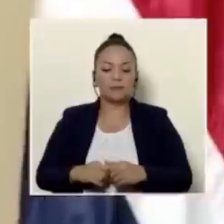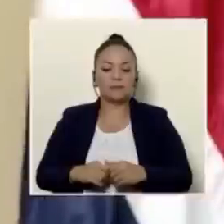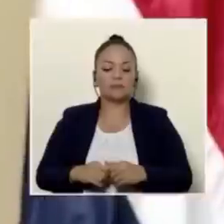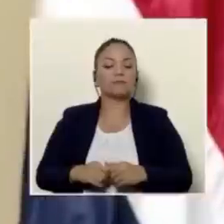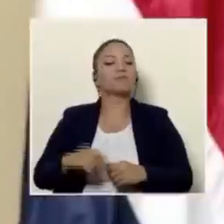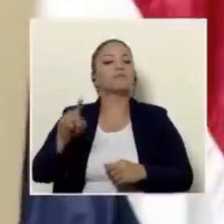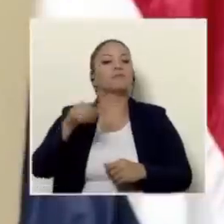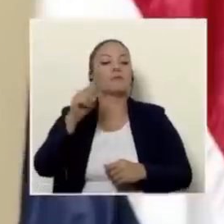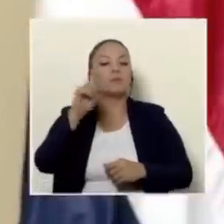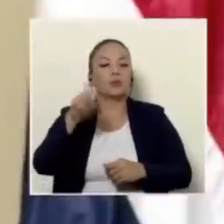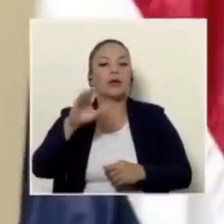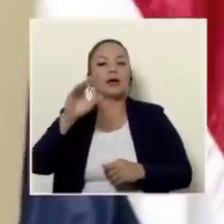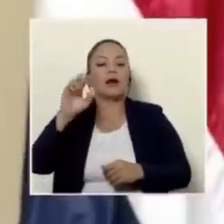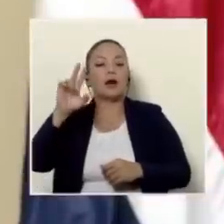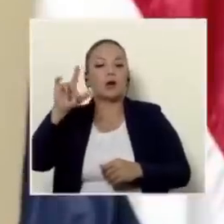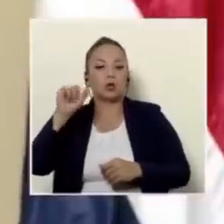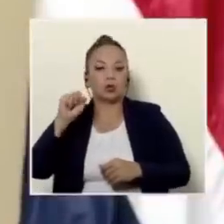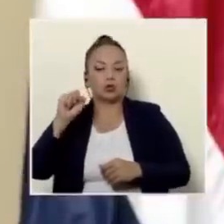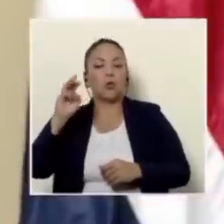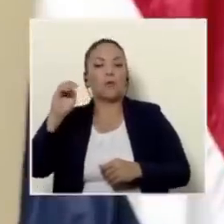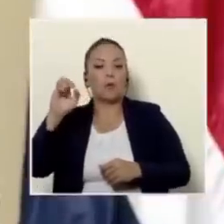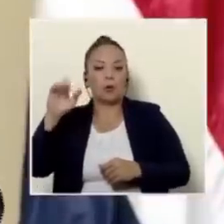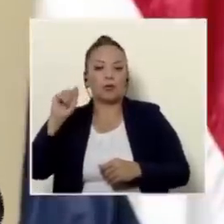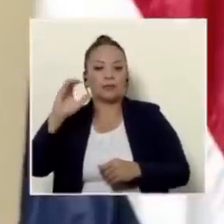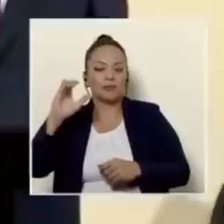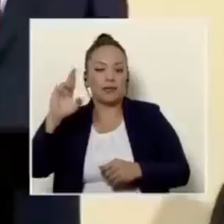La siguiente consulta es de Carlos Mora, de Sede Hoy.